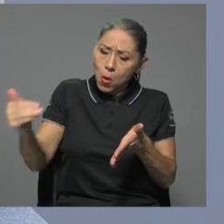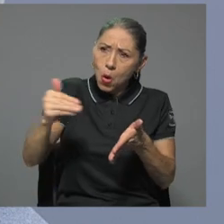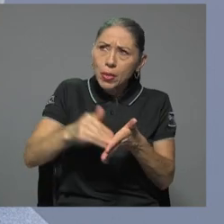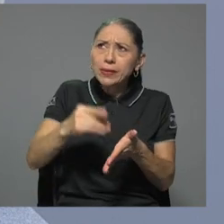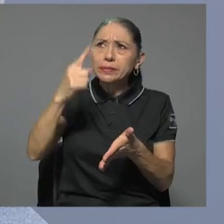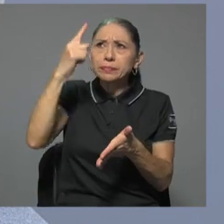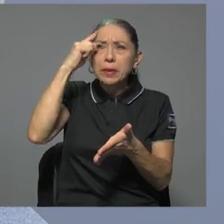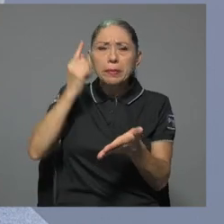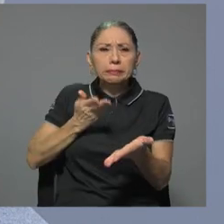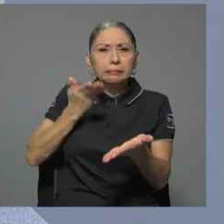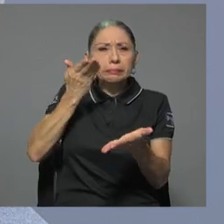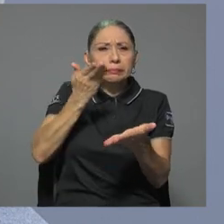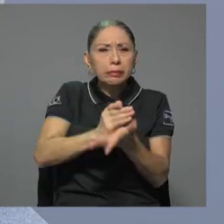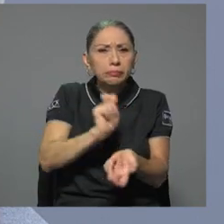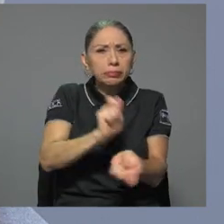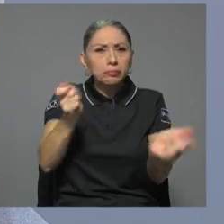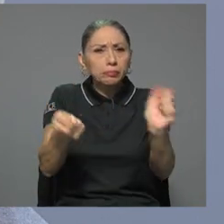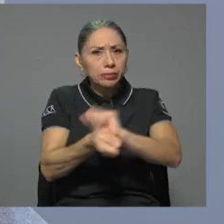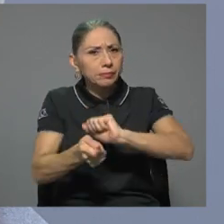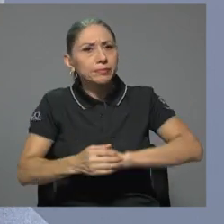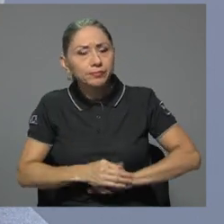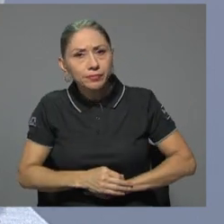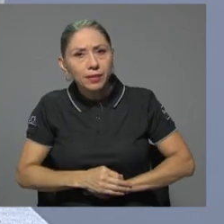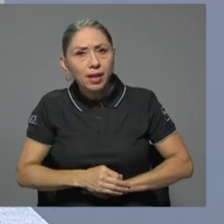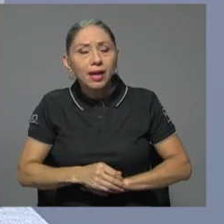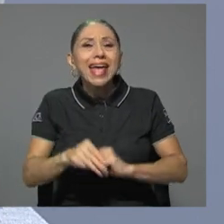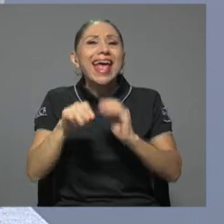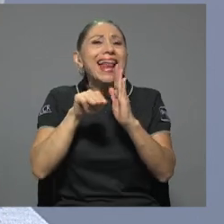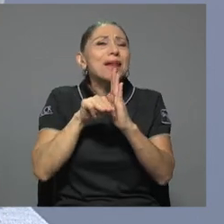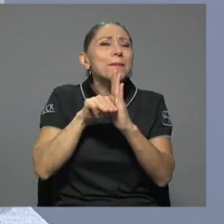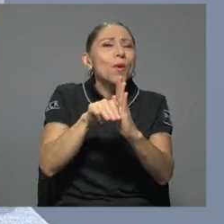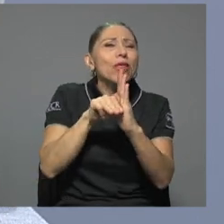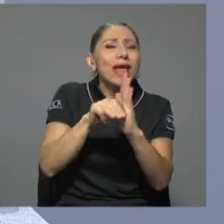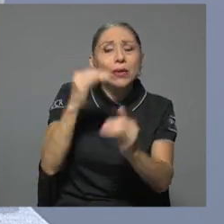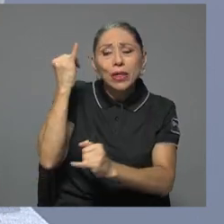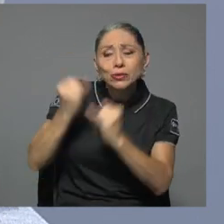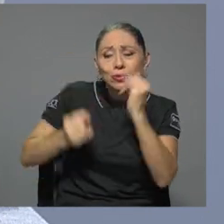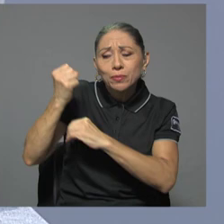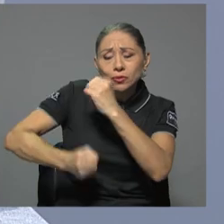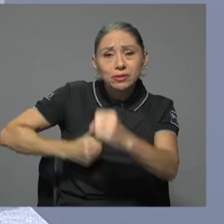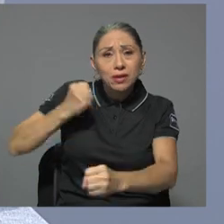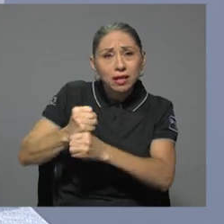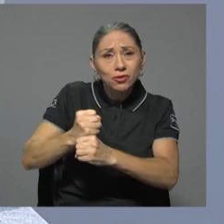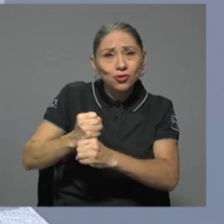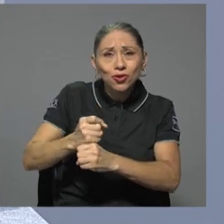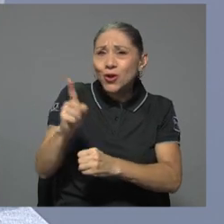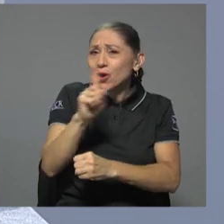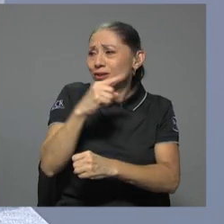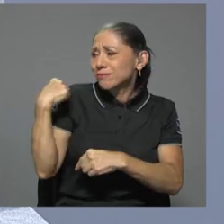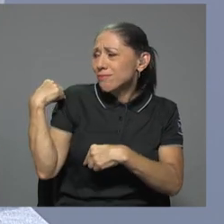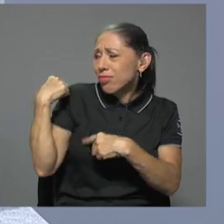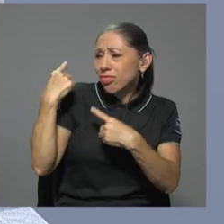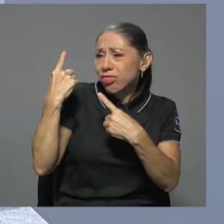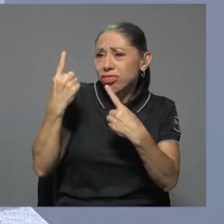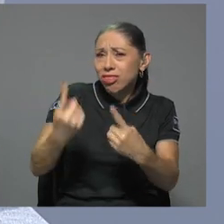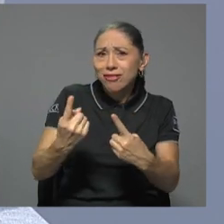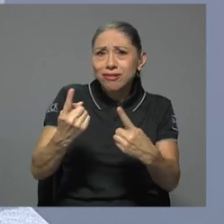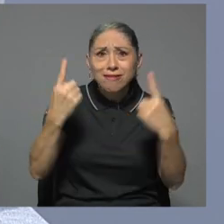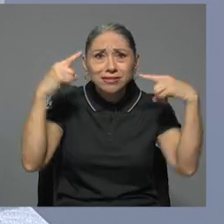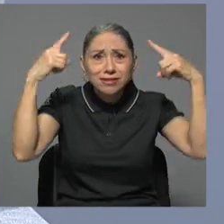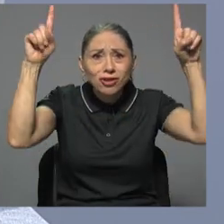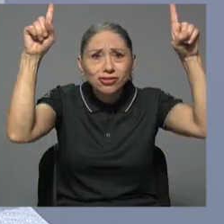cambiarlo y el modelo que hemos tenido en los últimos años no es un modelo exitoso pero estamos hablando